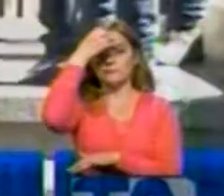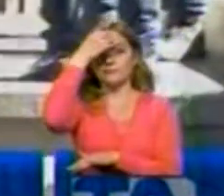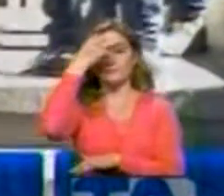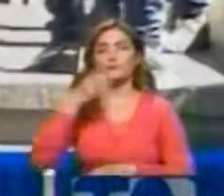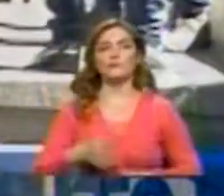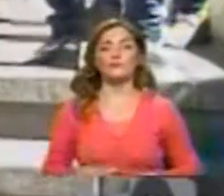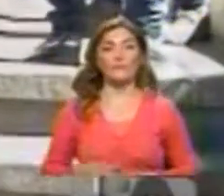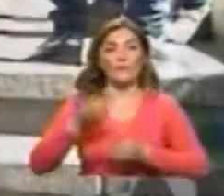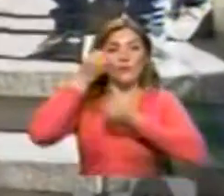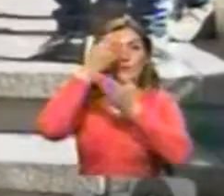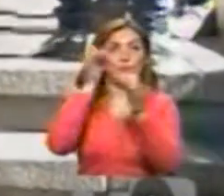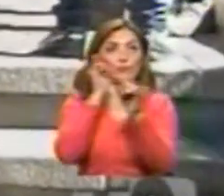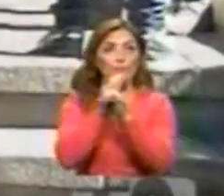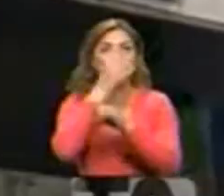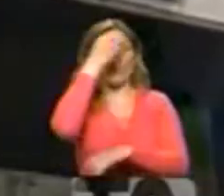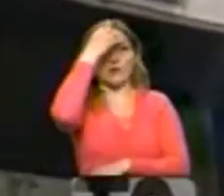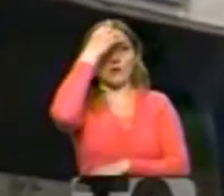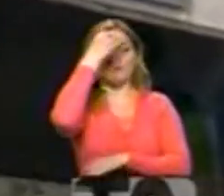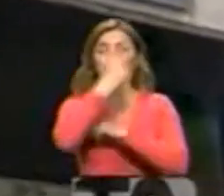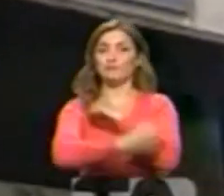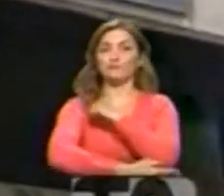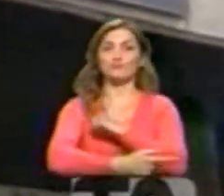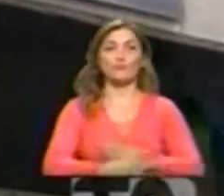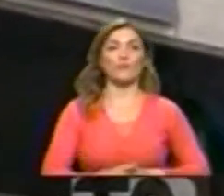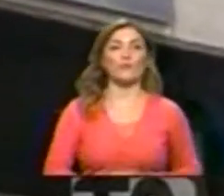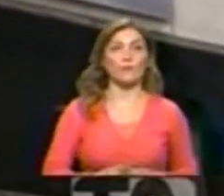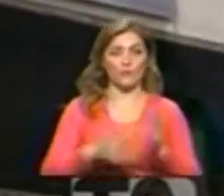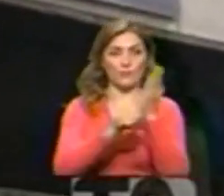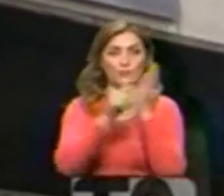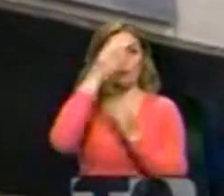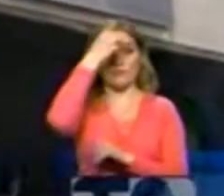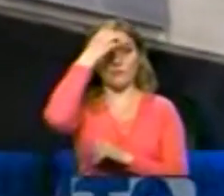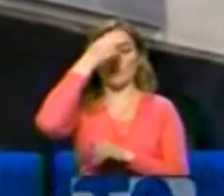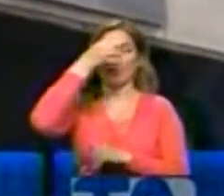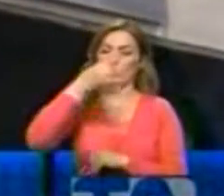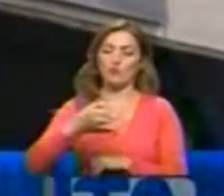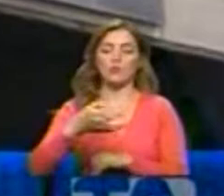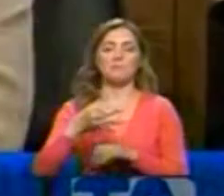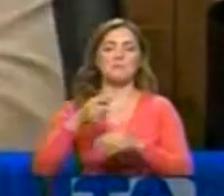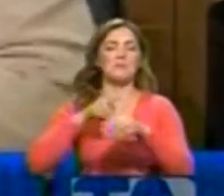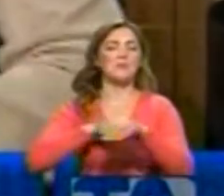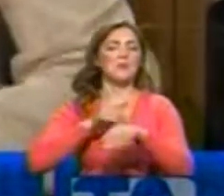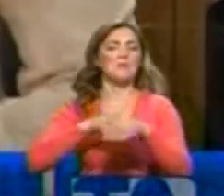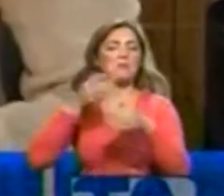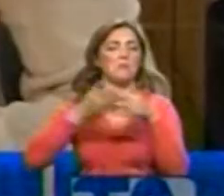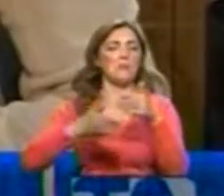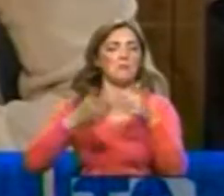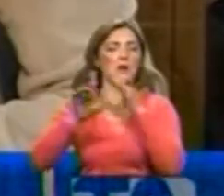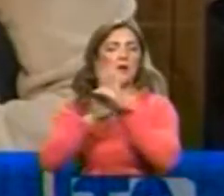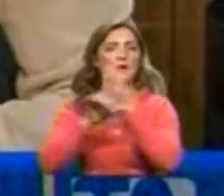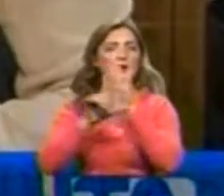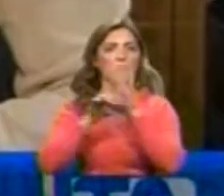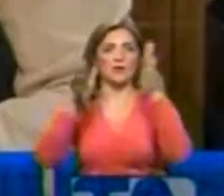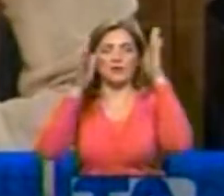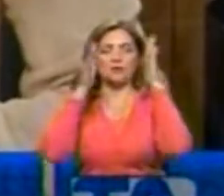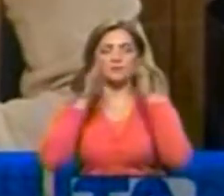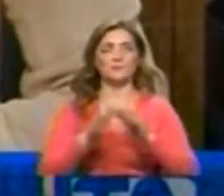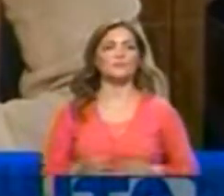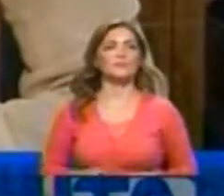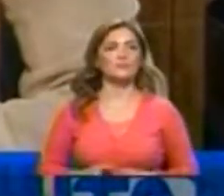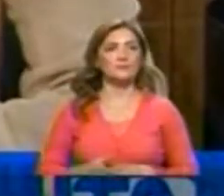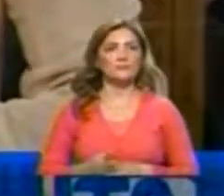conocer que la institución educativa ha sido sancionada y que el Ministerio de Educación ha cumplido con los plazos que establece la ley en atender el caso.